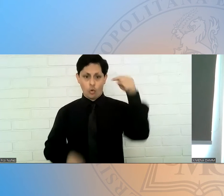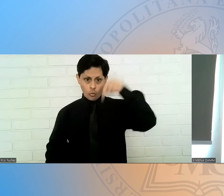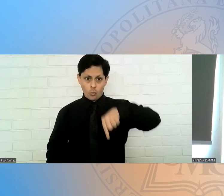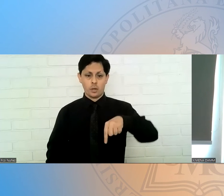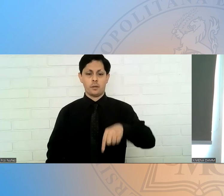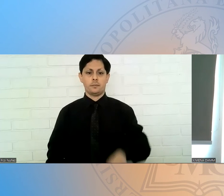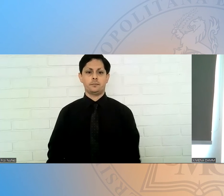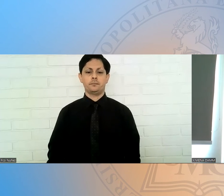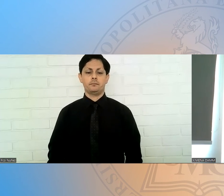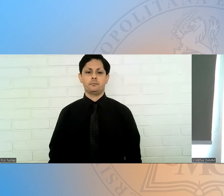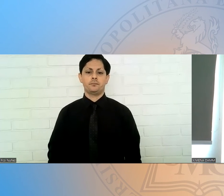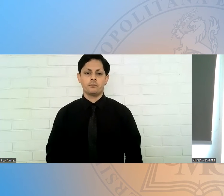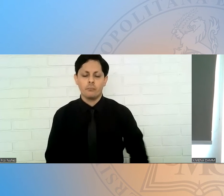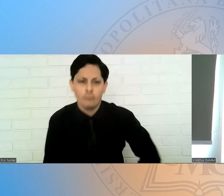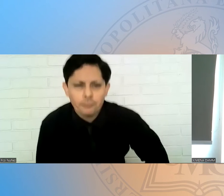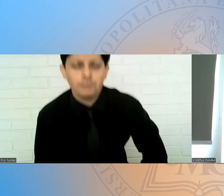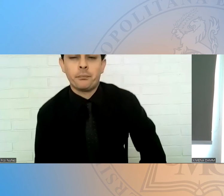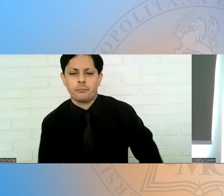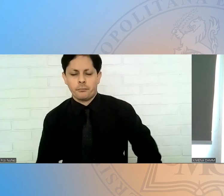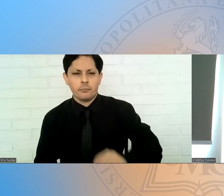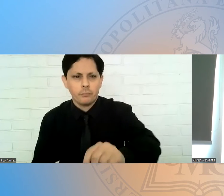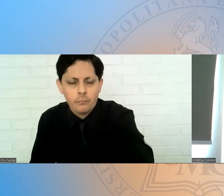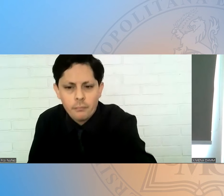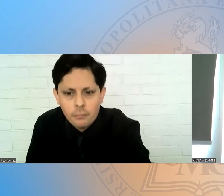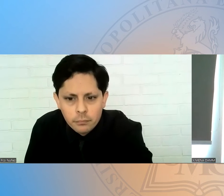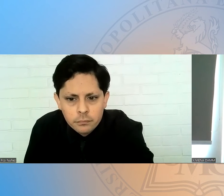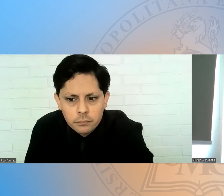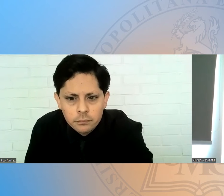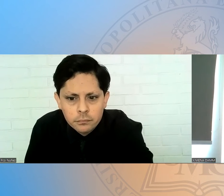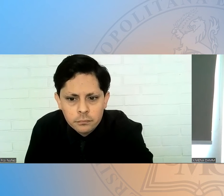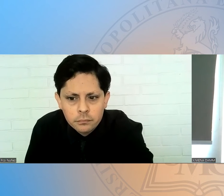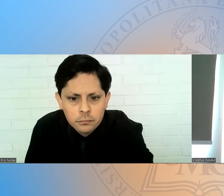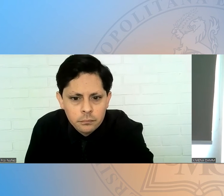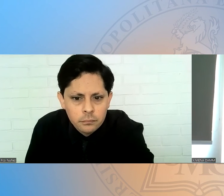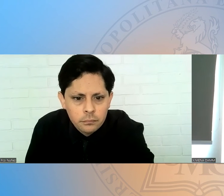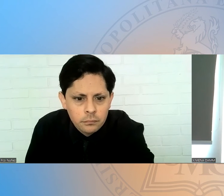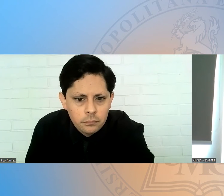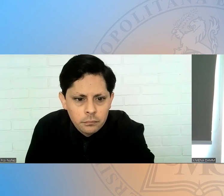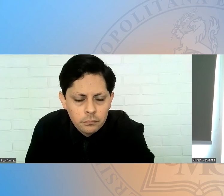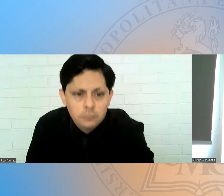Para hacer las preguntas, que levanten la mano y les damos el pase para que activen su micrófono.